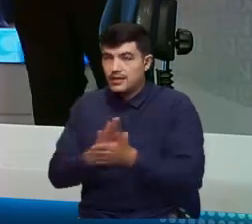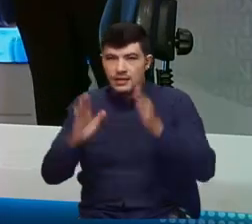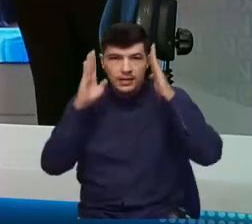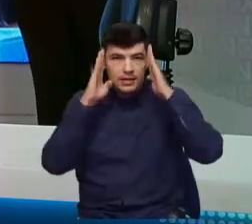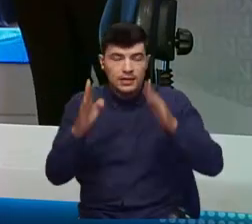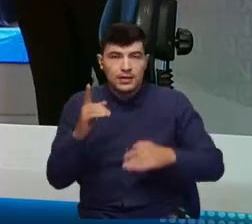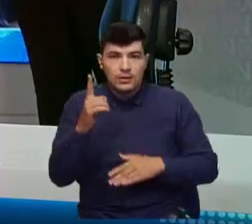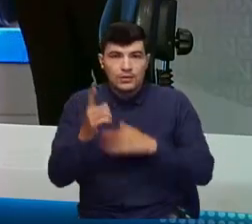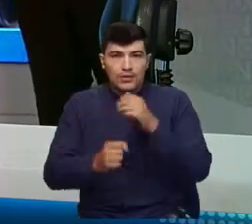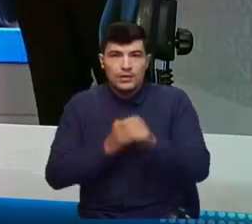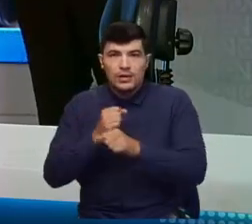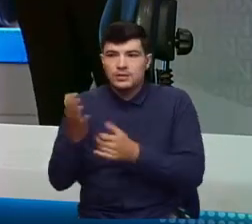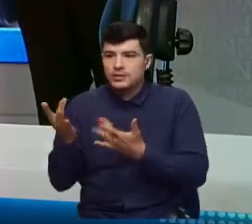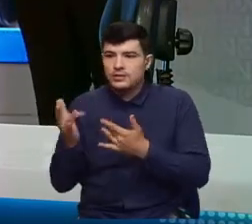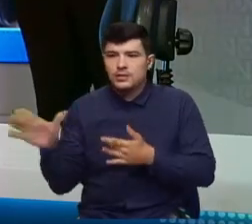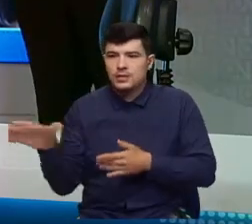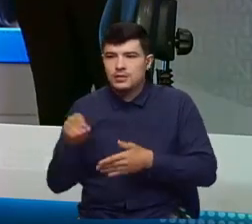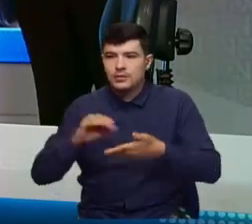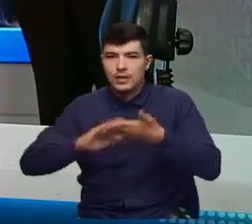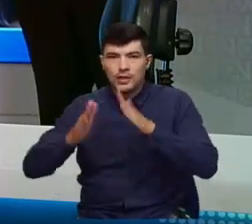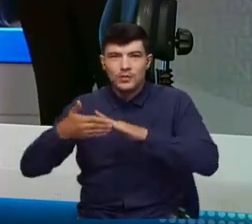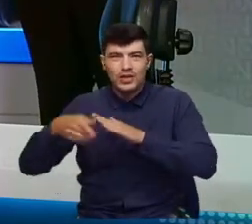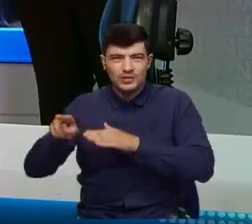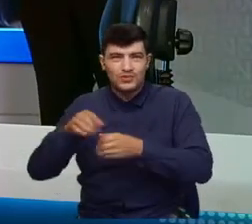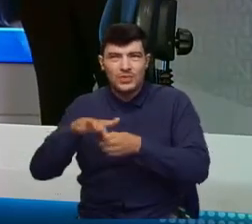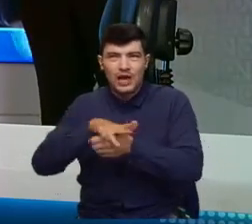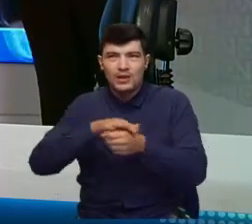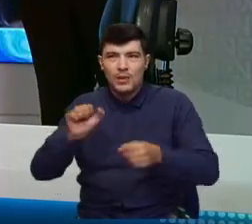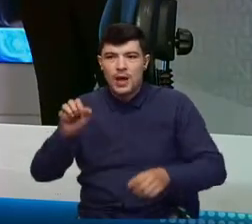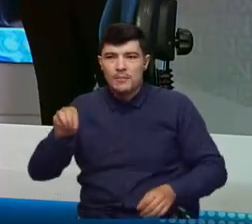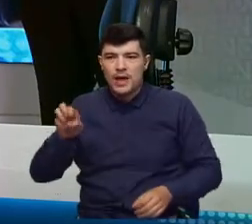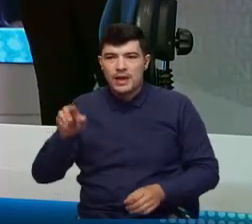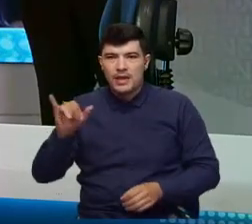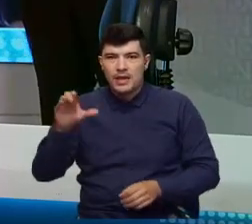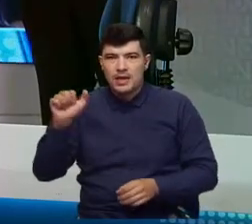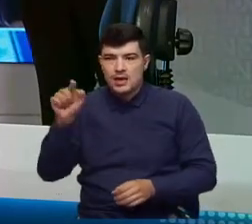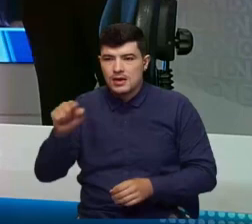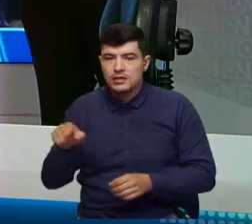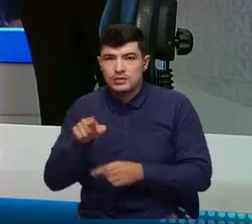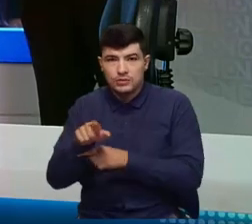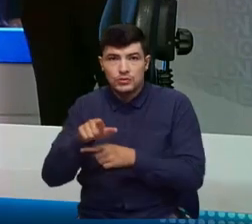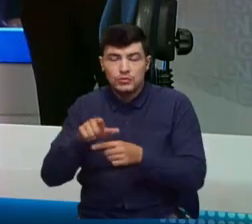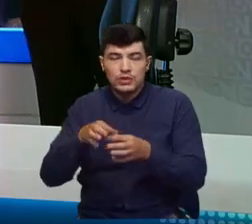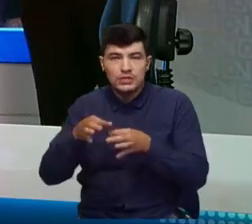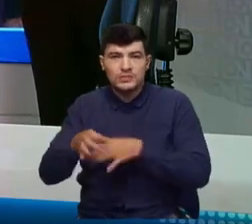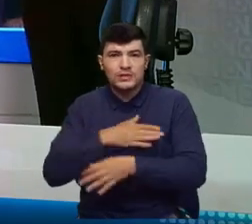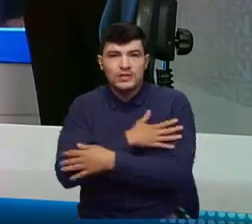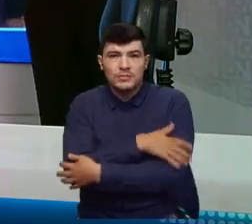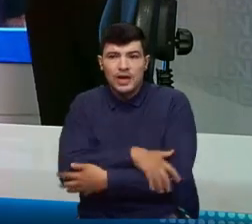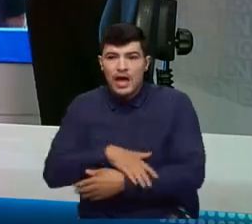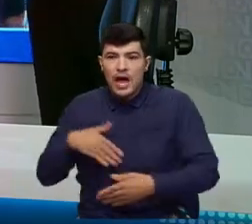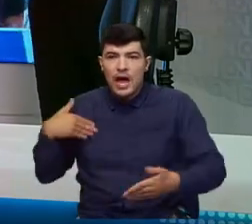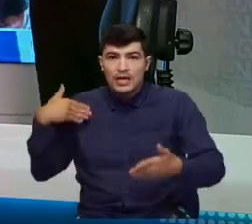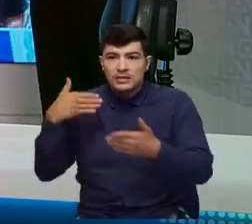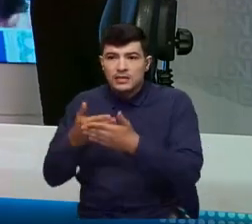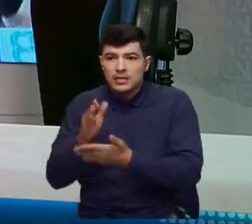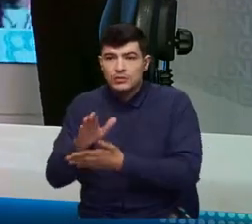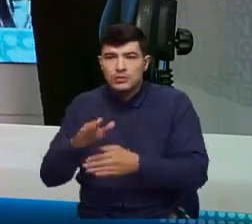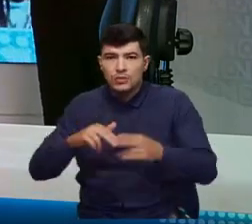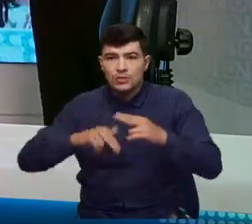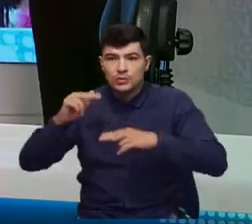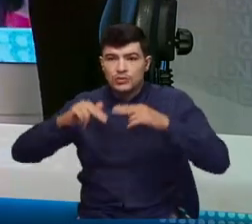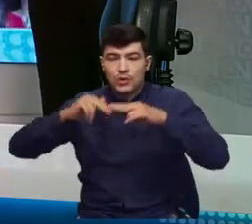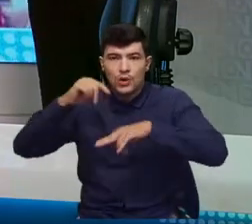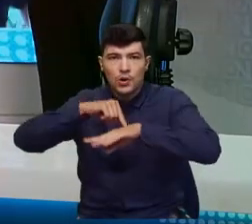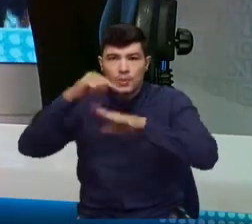Un año lleva esperando la comunidad del barrio Las Américas en Pamplona a que sus vías y el alcantarillado sean entregados. Vamos a conocer más de